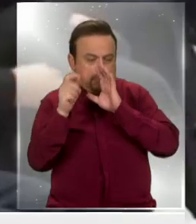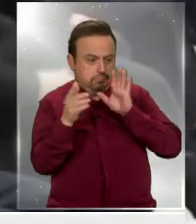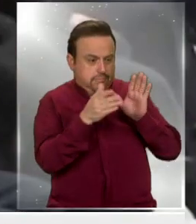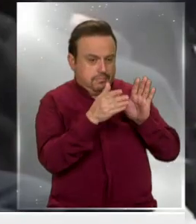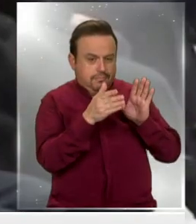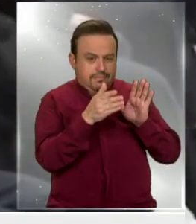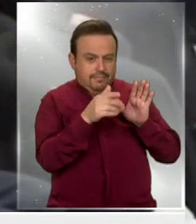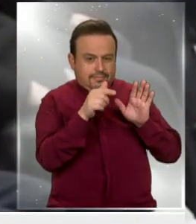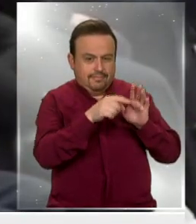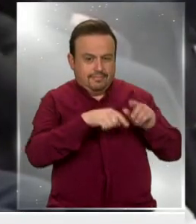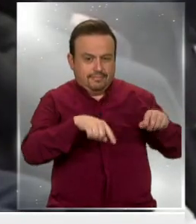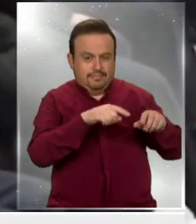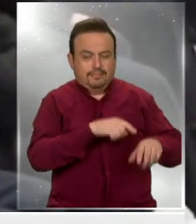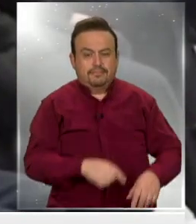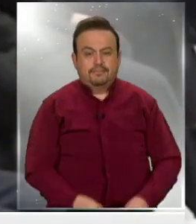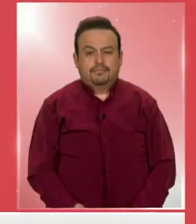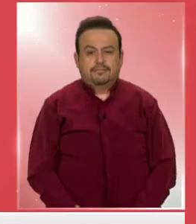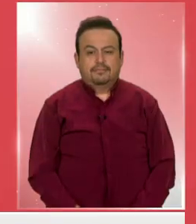sí